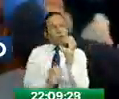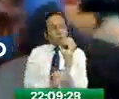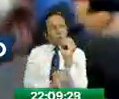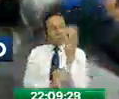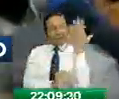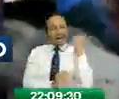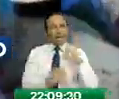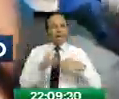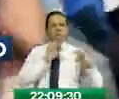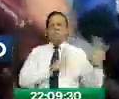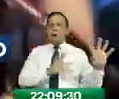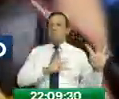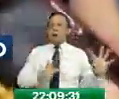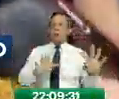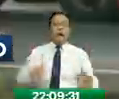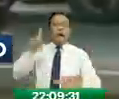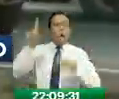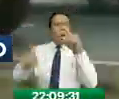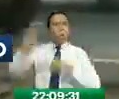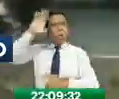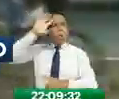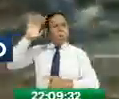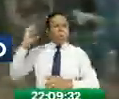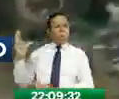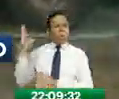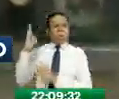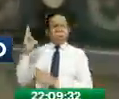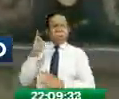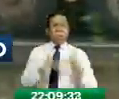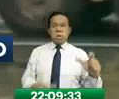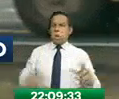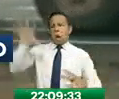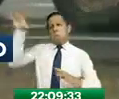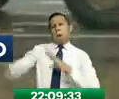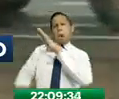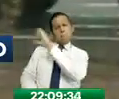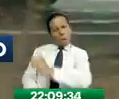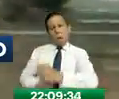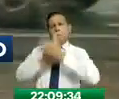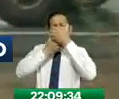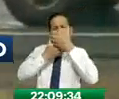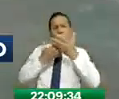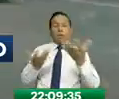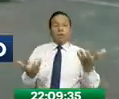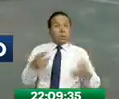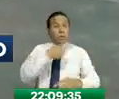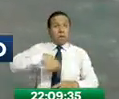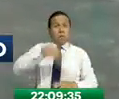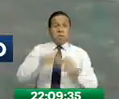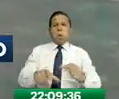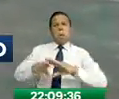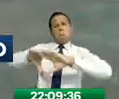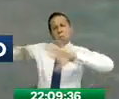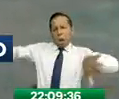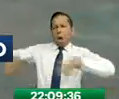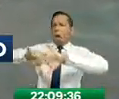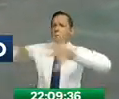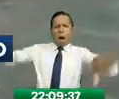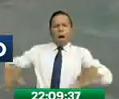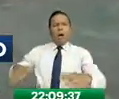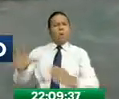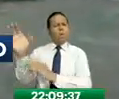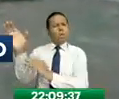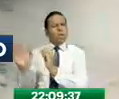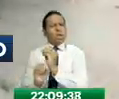Armadas, poniendo en riesgo su integridad. Y no fue todo. También intentaron ingresar a cuarteles militares. Y antes que los hechos como los descritos